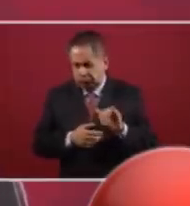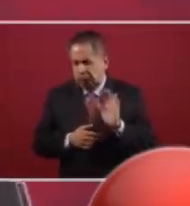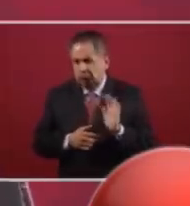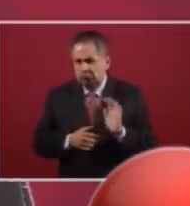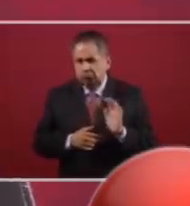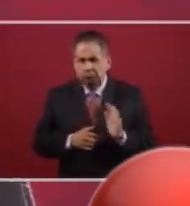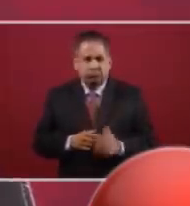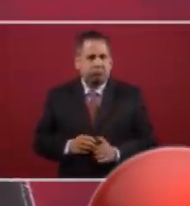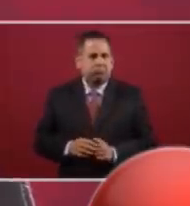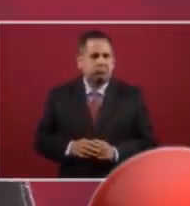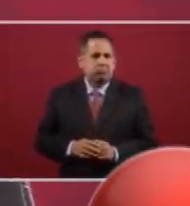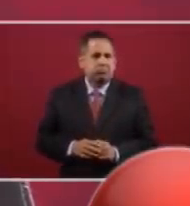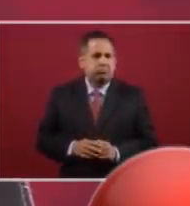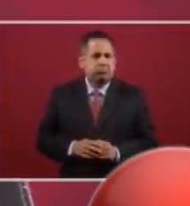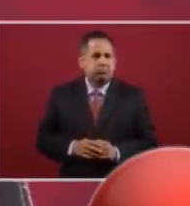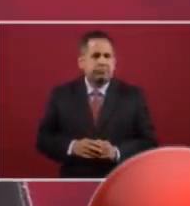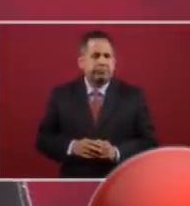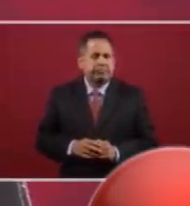No